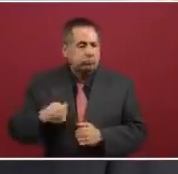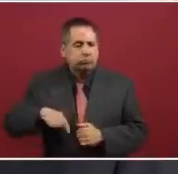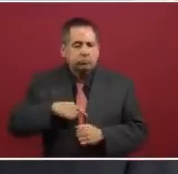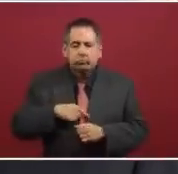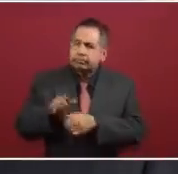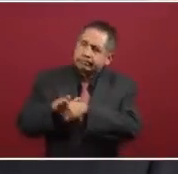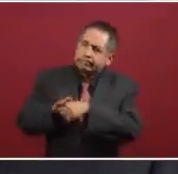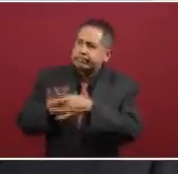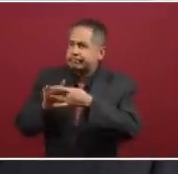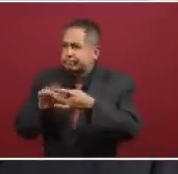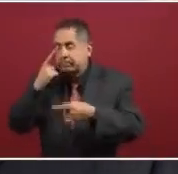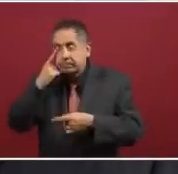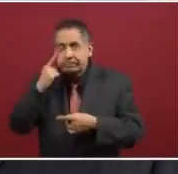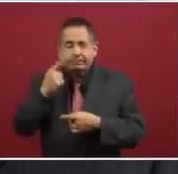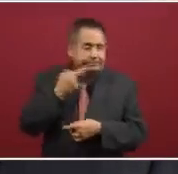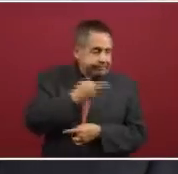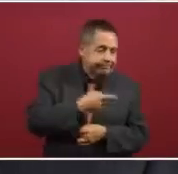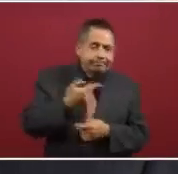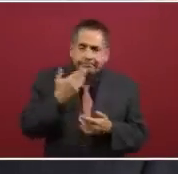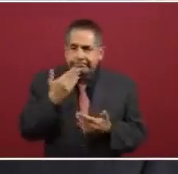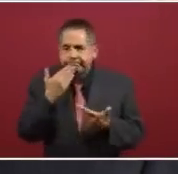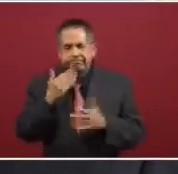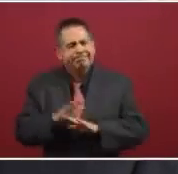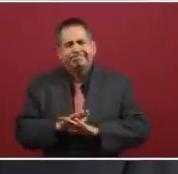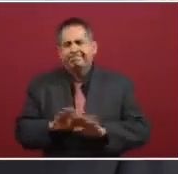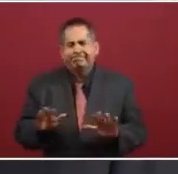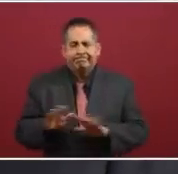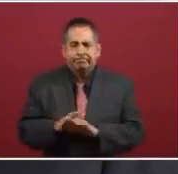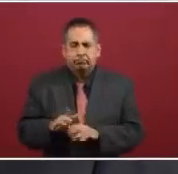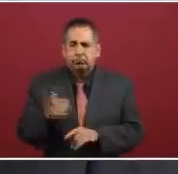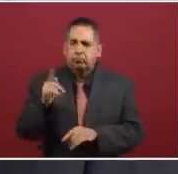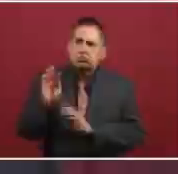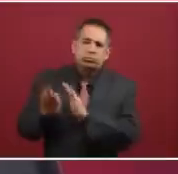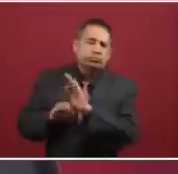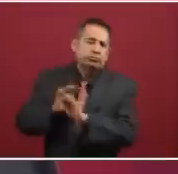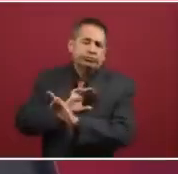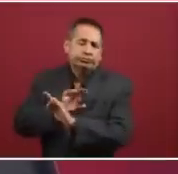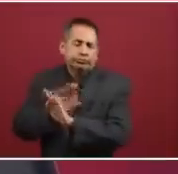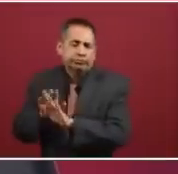de que están muy bien las cosas y apapacharlos, no.